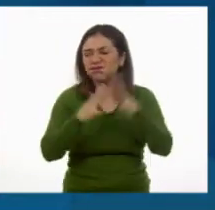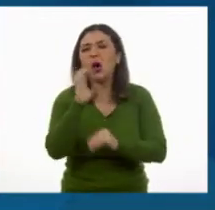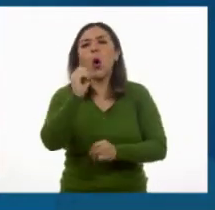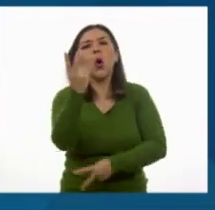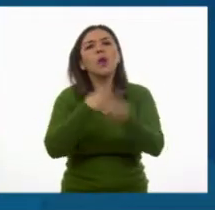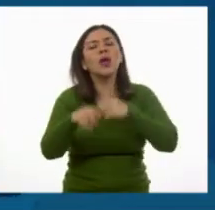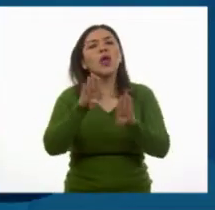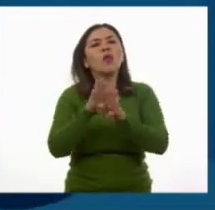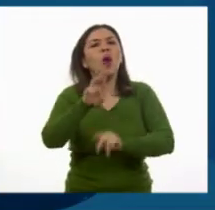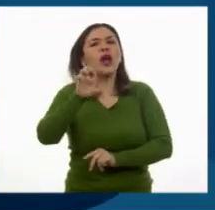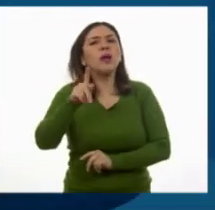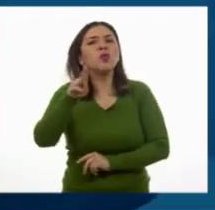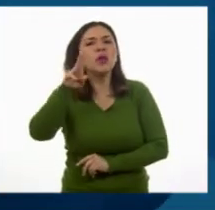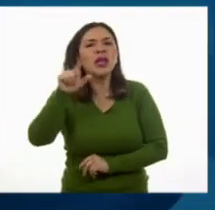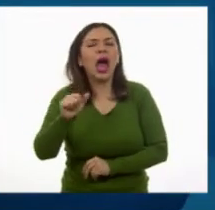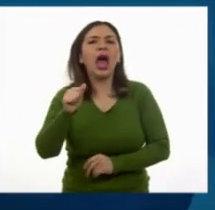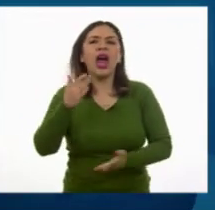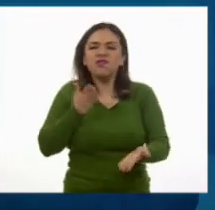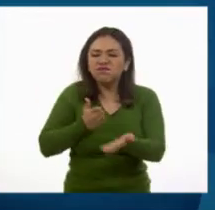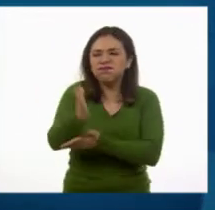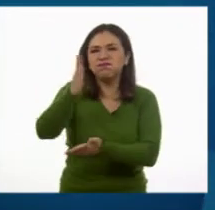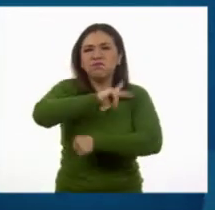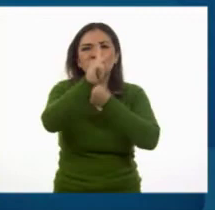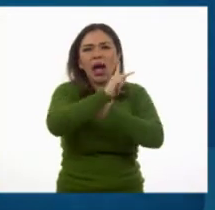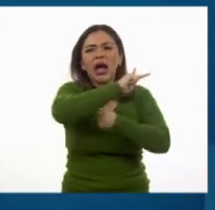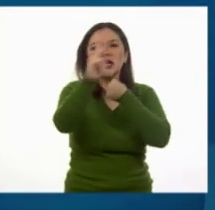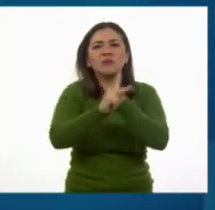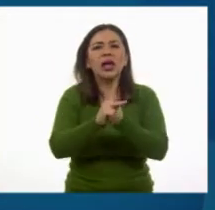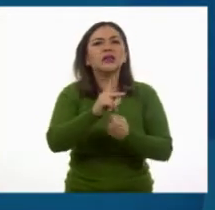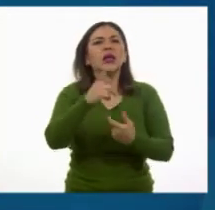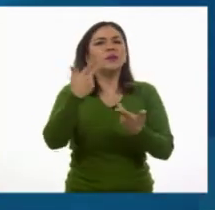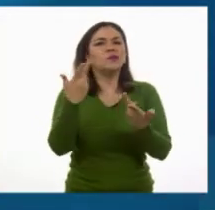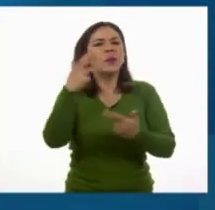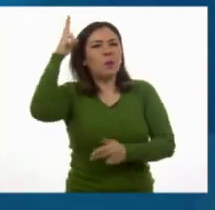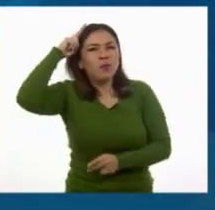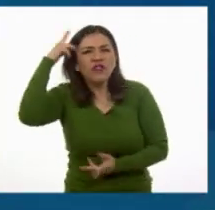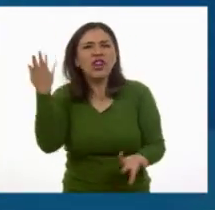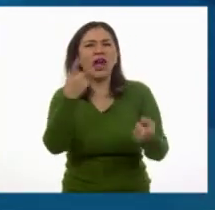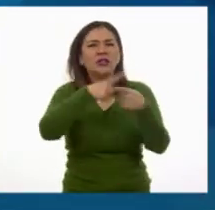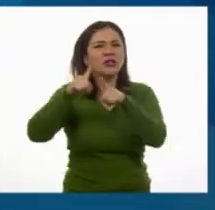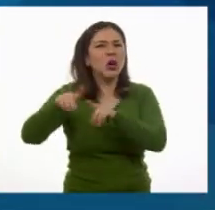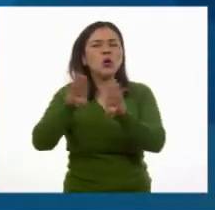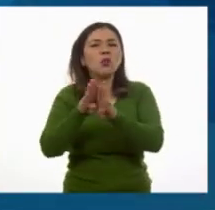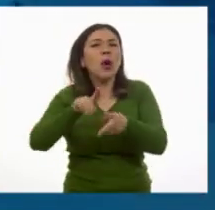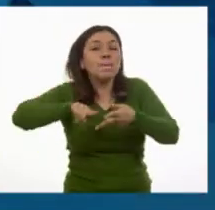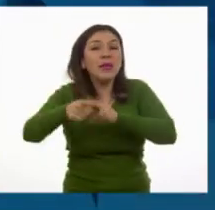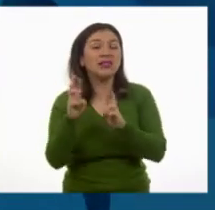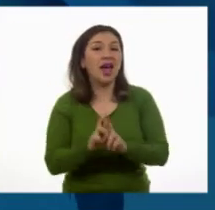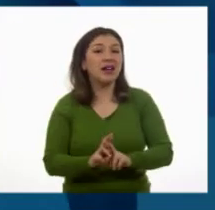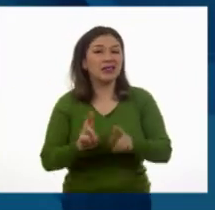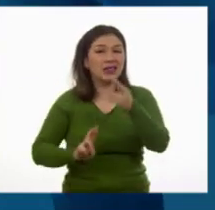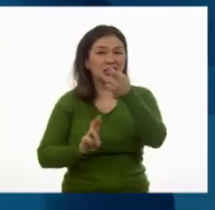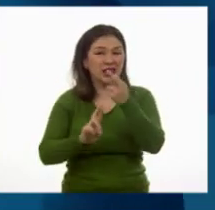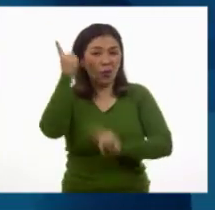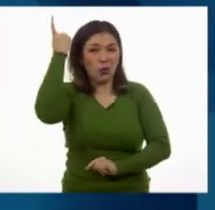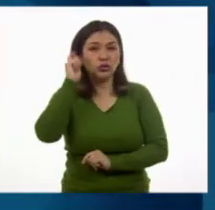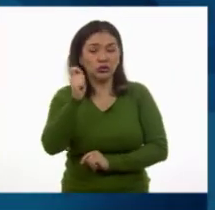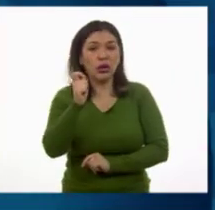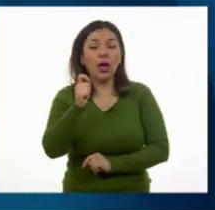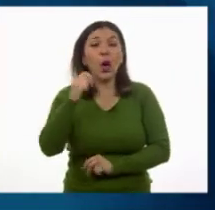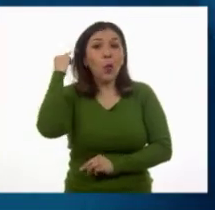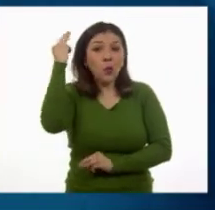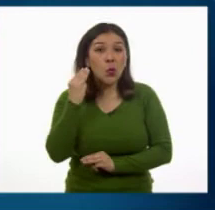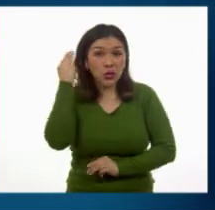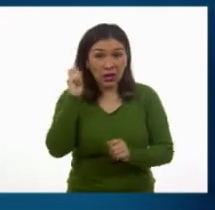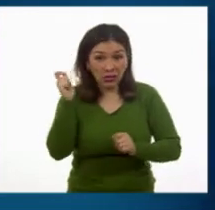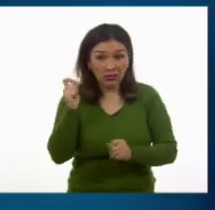surgimiento de la república, las intervenciones, el porfiriato y el estallido de la revolución. El Museo del